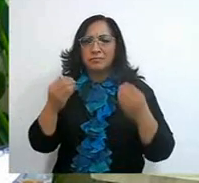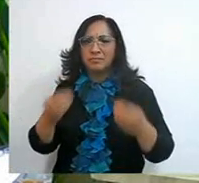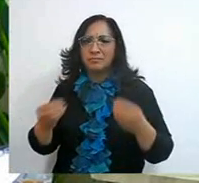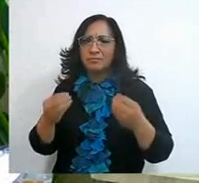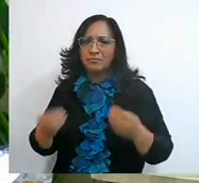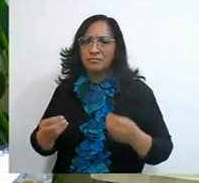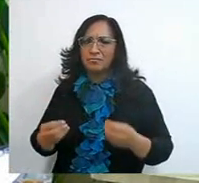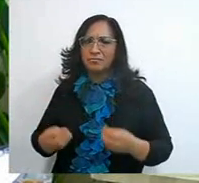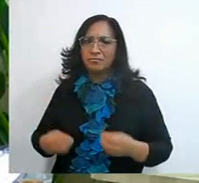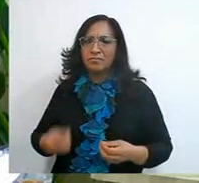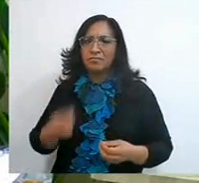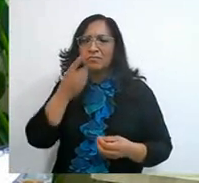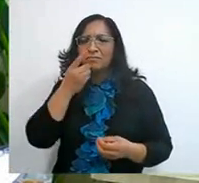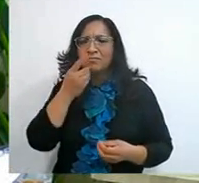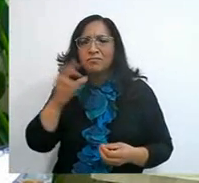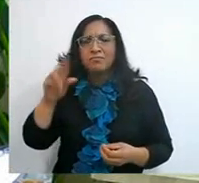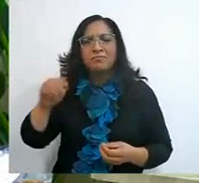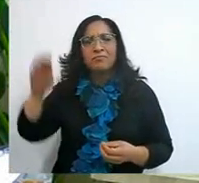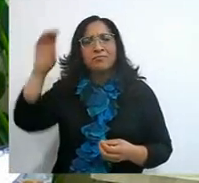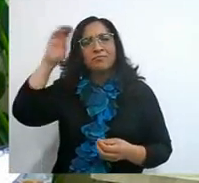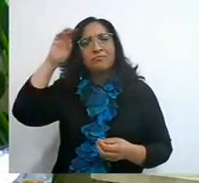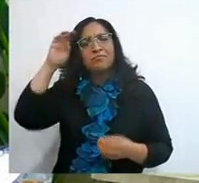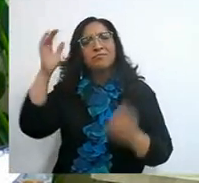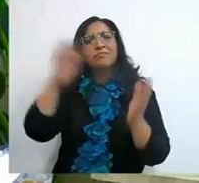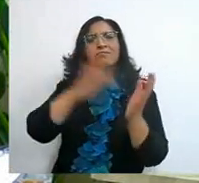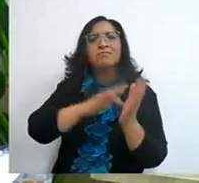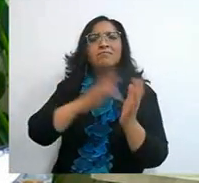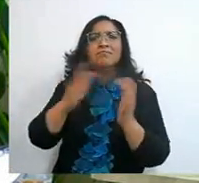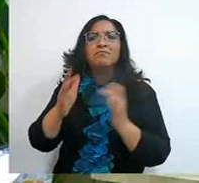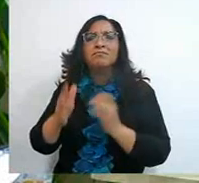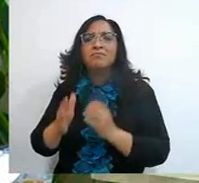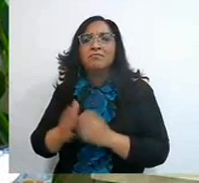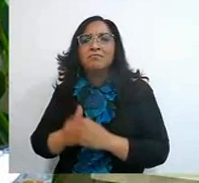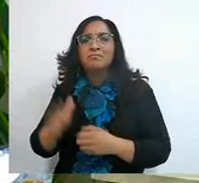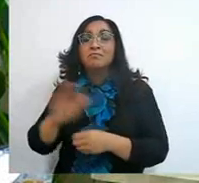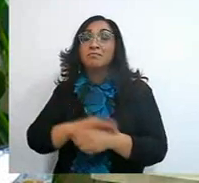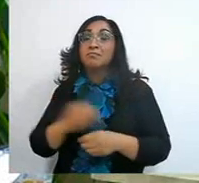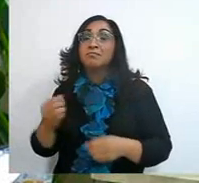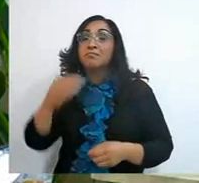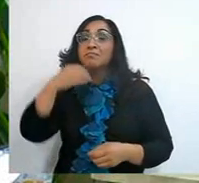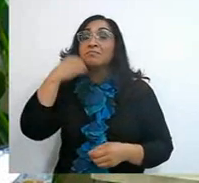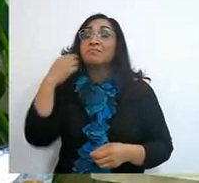muchos negando a Jesucristo por abrazar la ley que no salva.